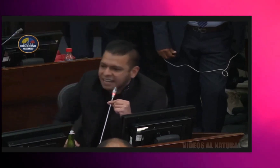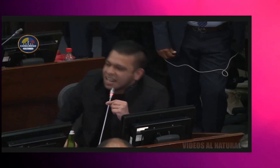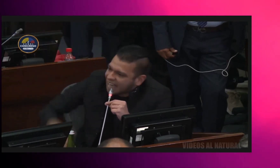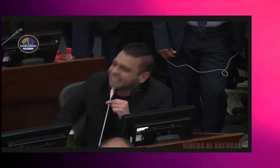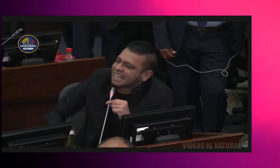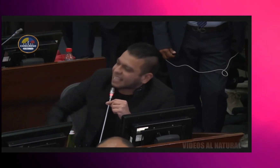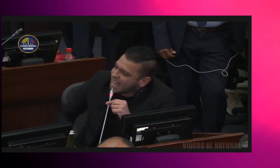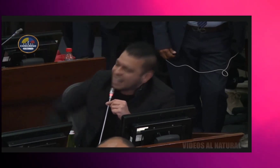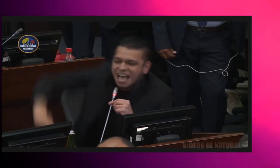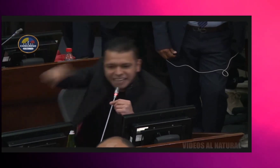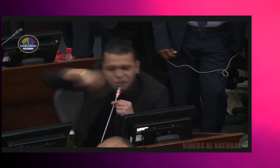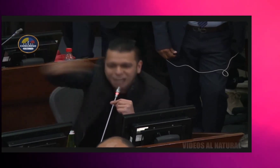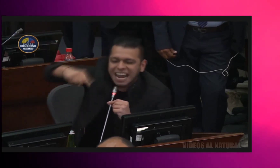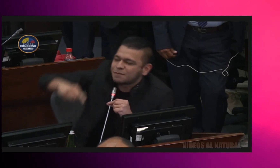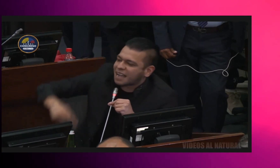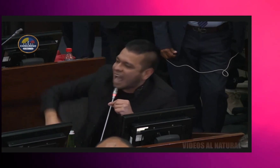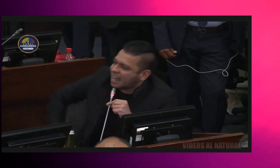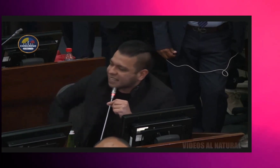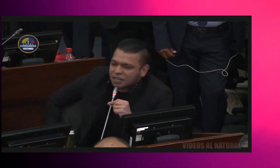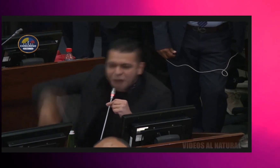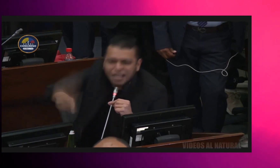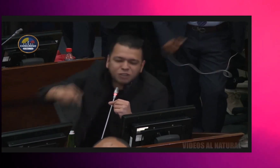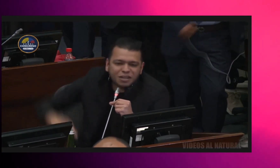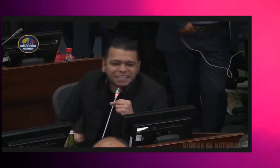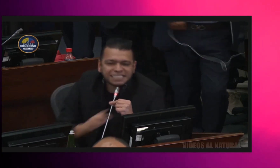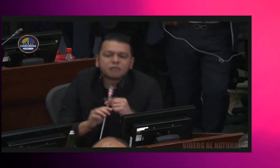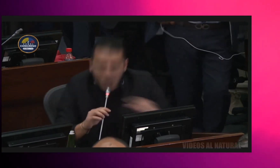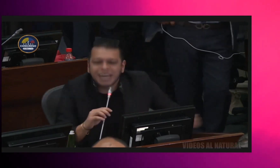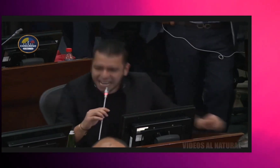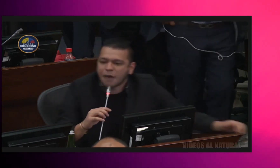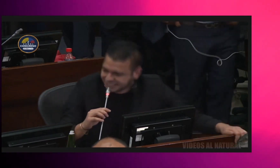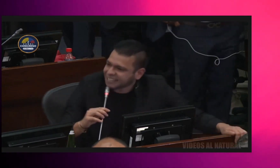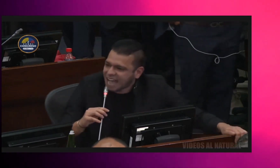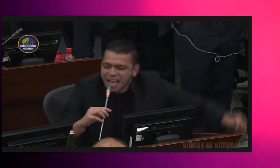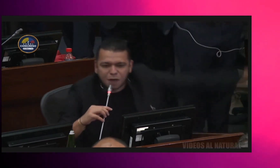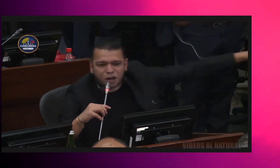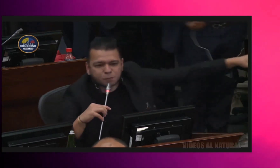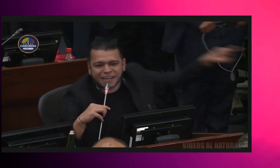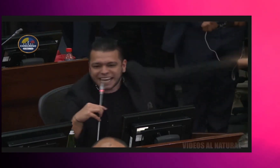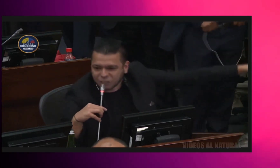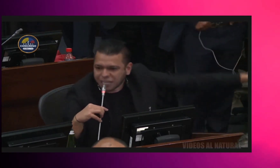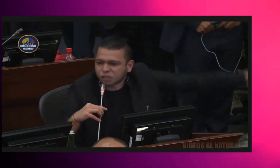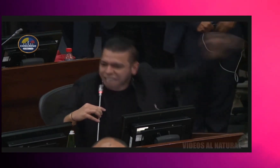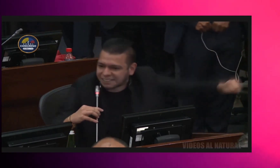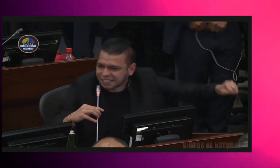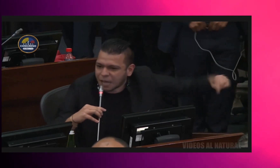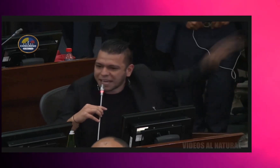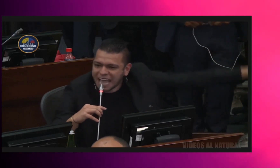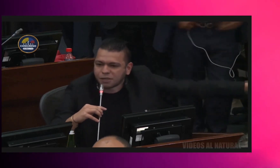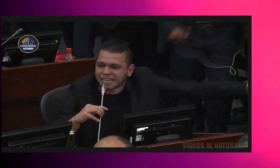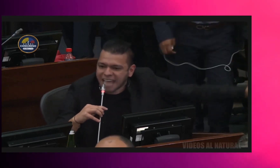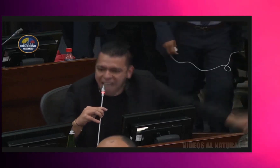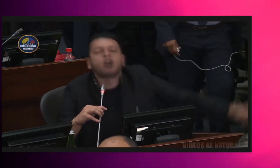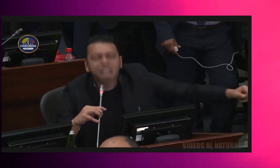va a caer la lista cerrada. Recorre las bancadas y varios congresistas mueven la cabecita como los perritos de los taxis